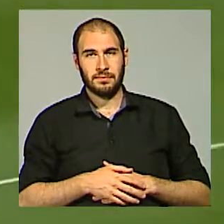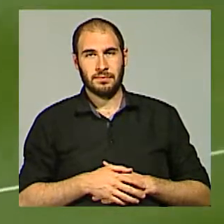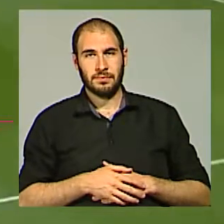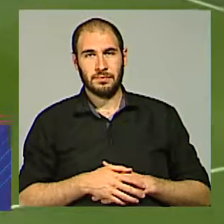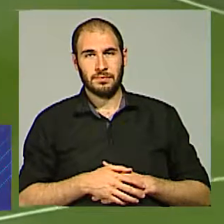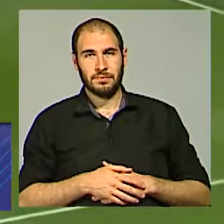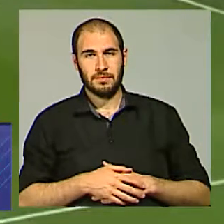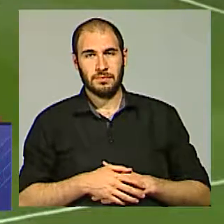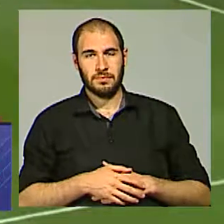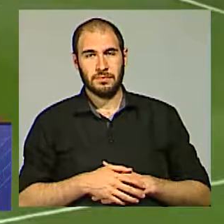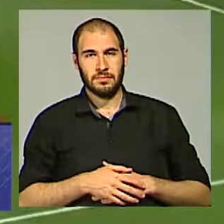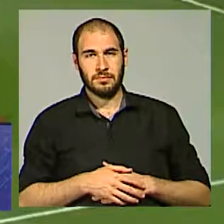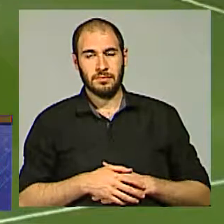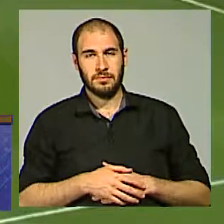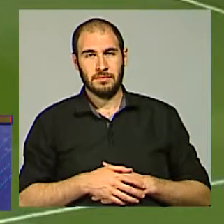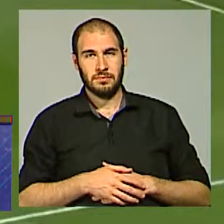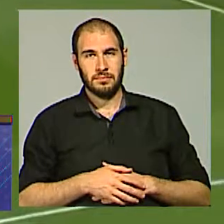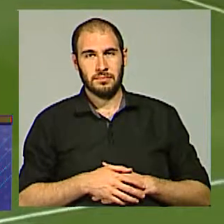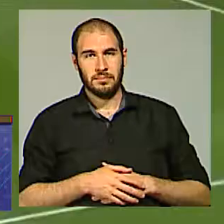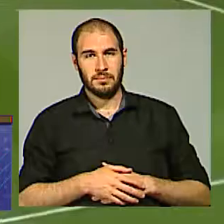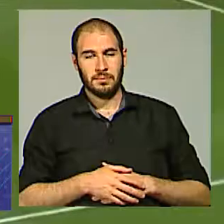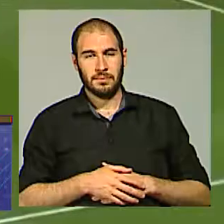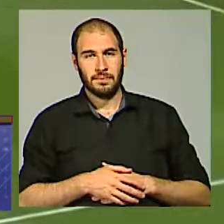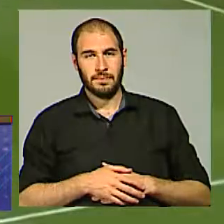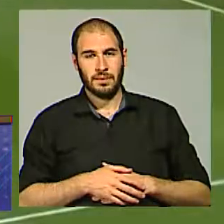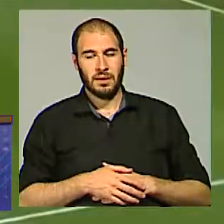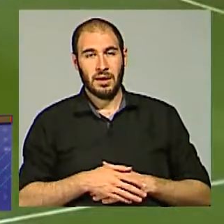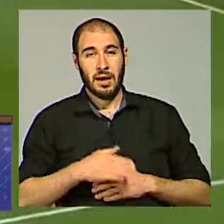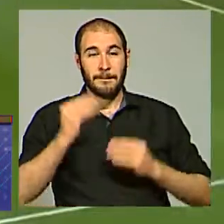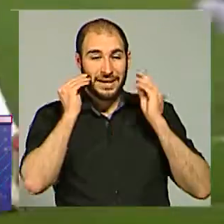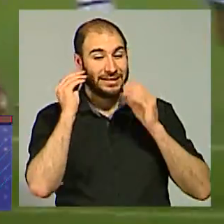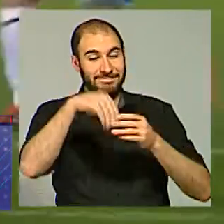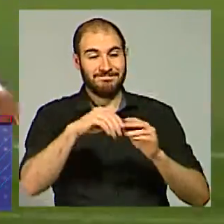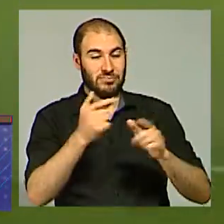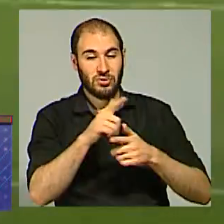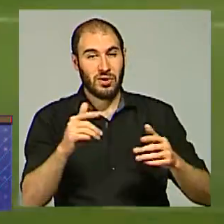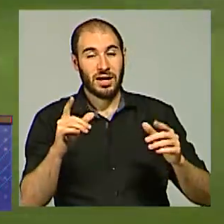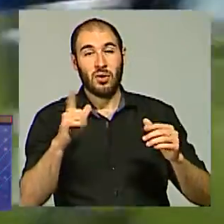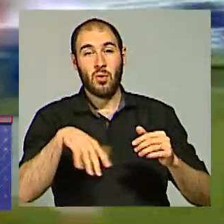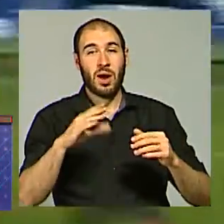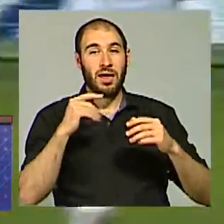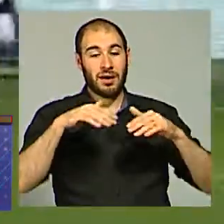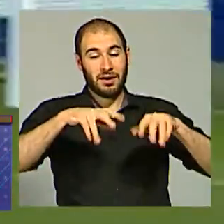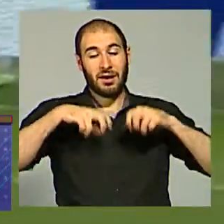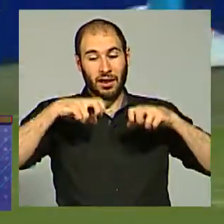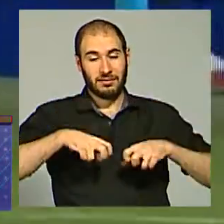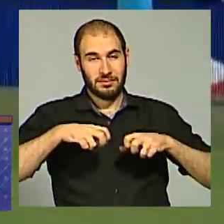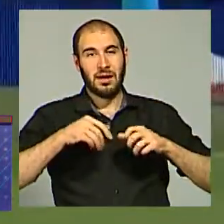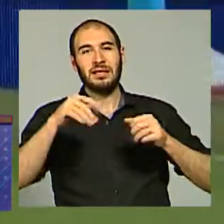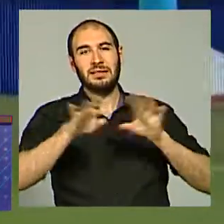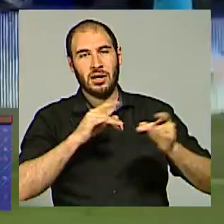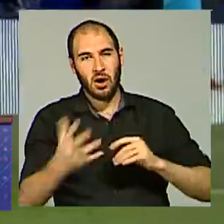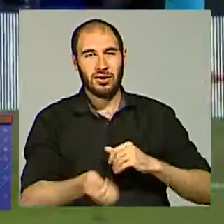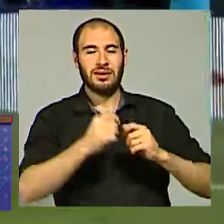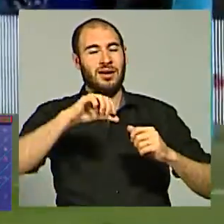argentina venció 2 a 0 a italia en manchester sin messi en cancha y mirando el partido desde la tribuna la selección consiguió